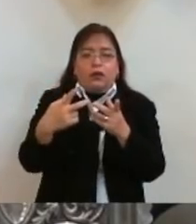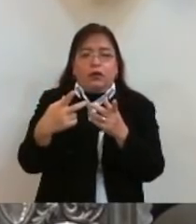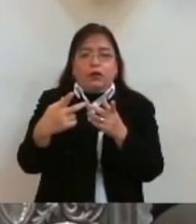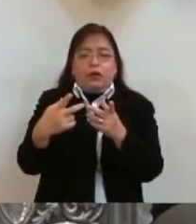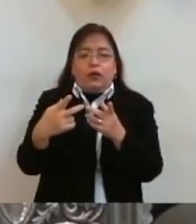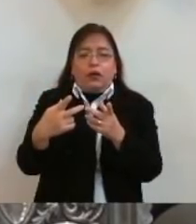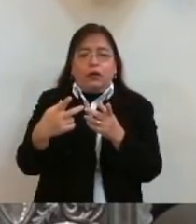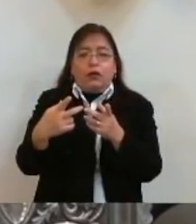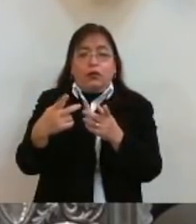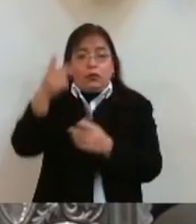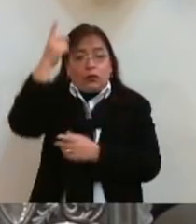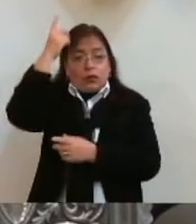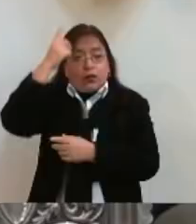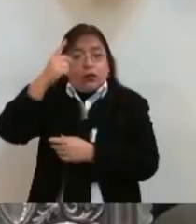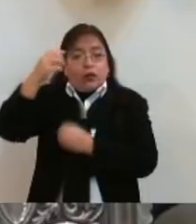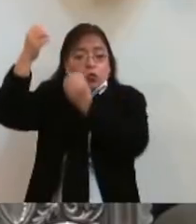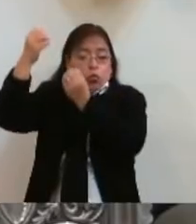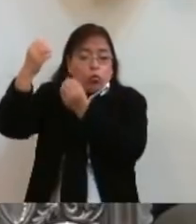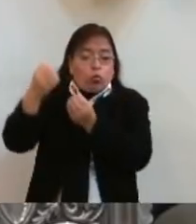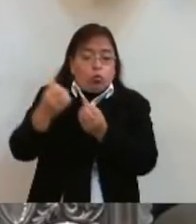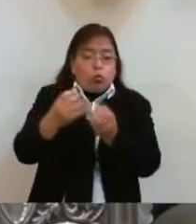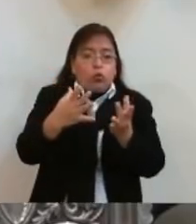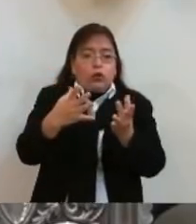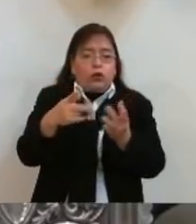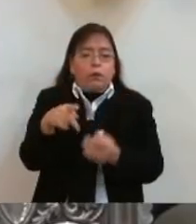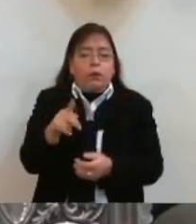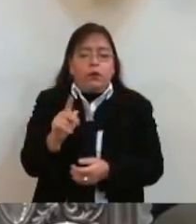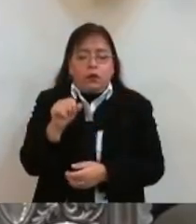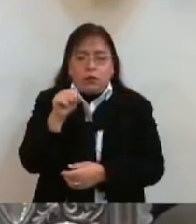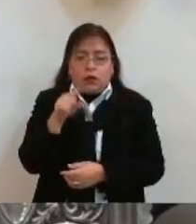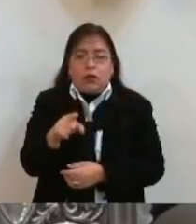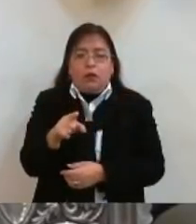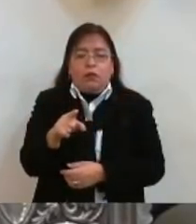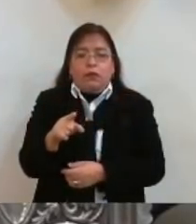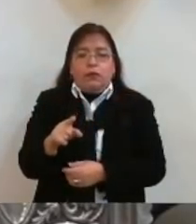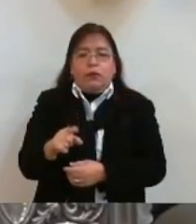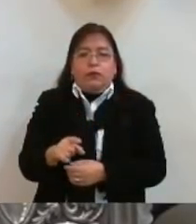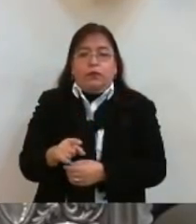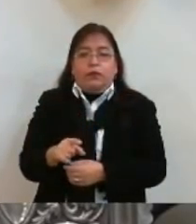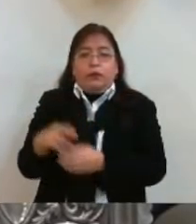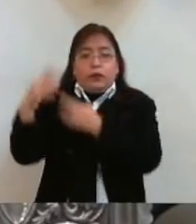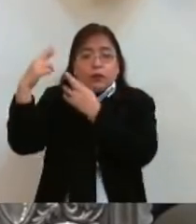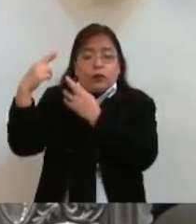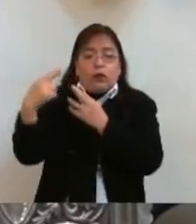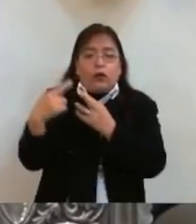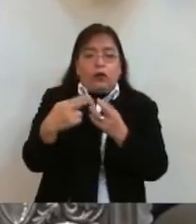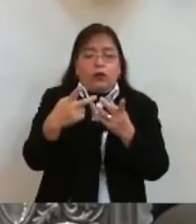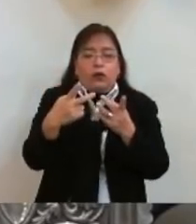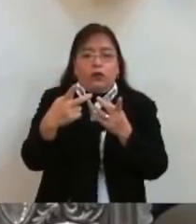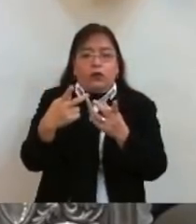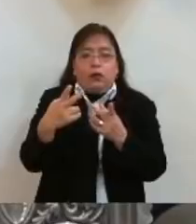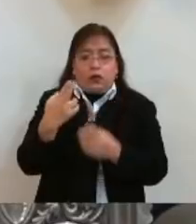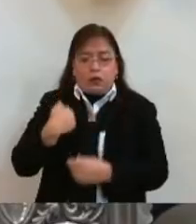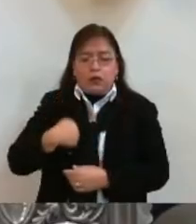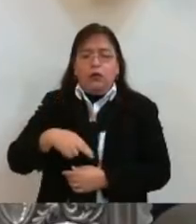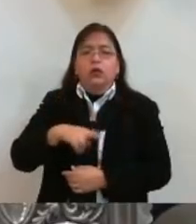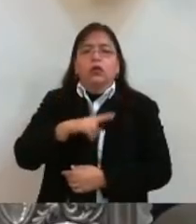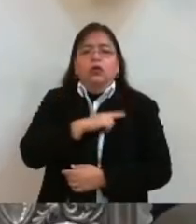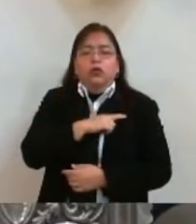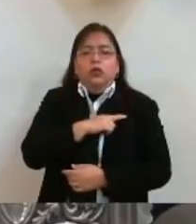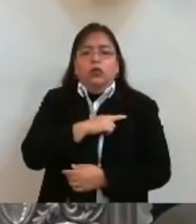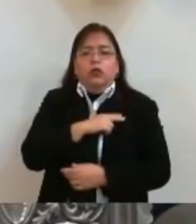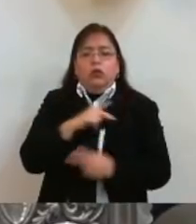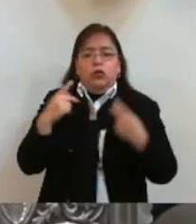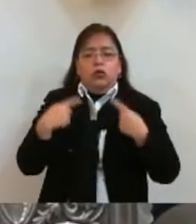los regalos que da Dios, pero también los regalos que nosotros tenemos